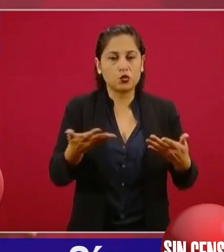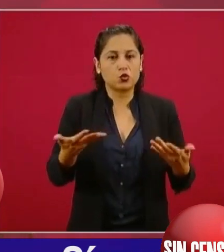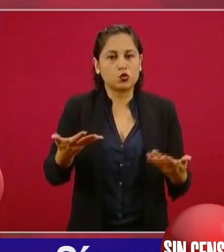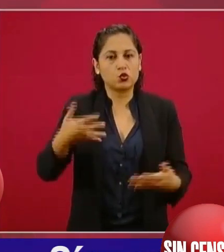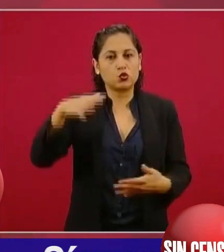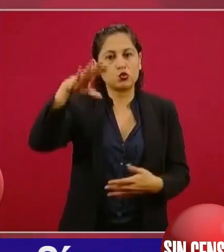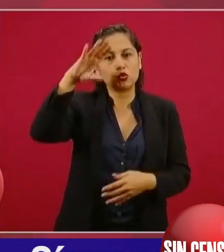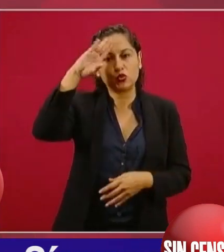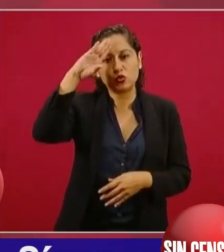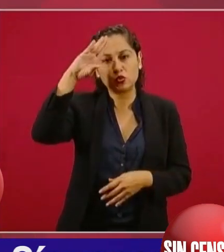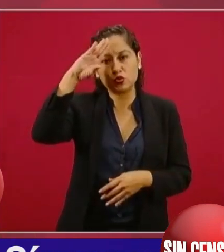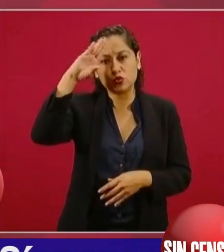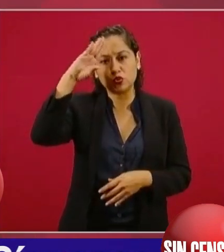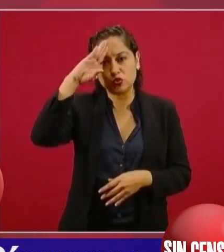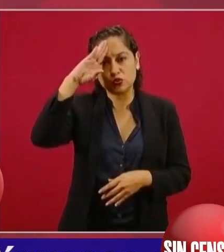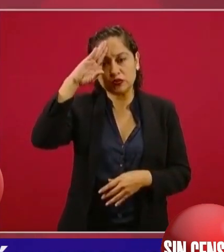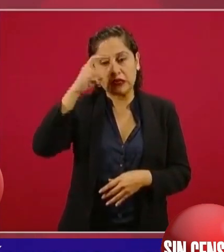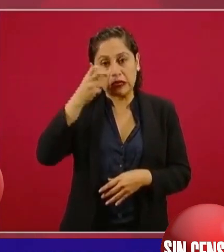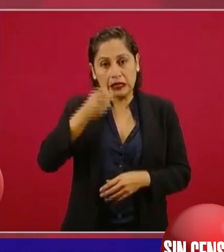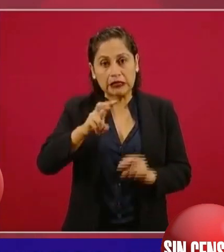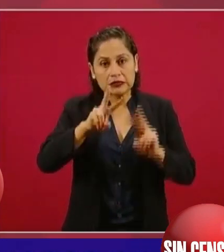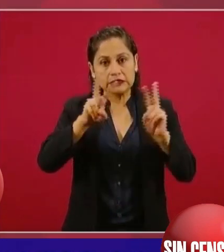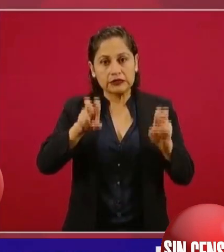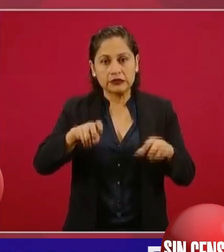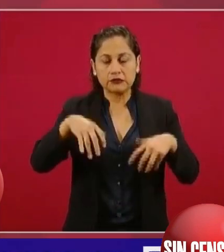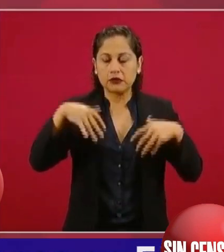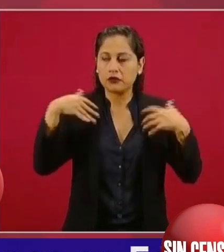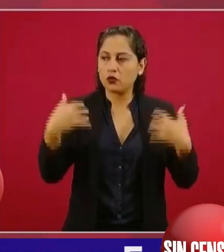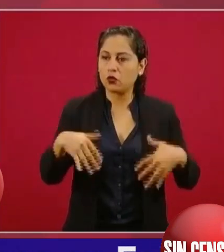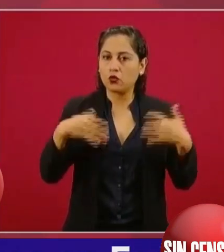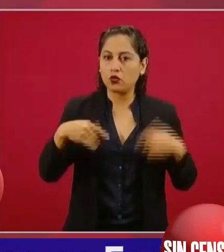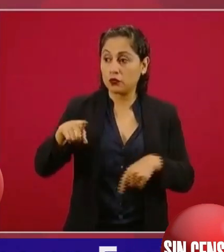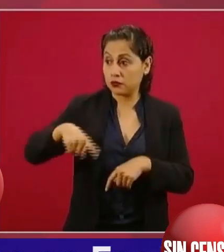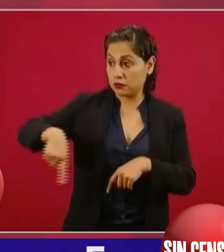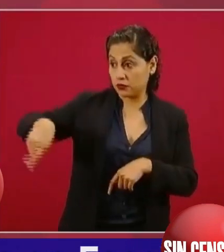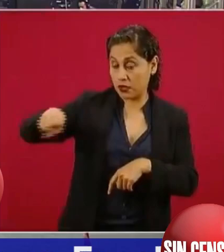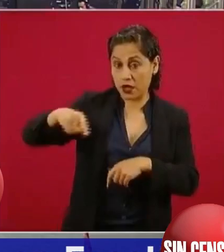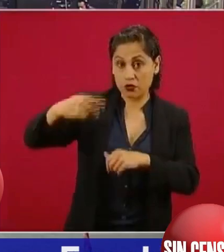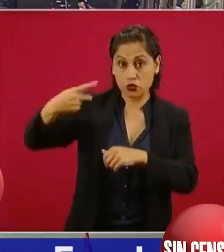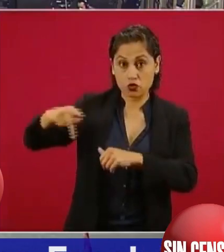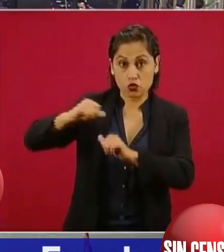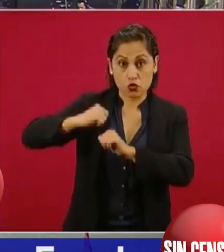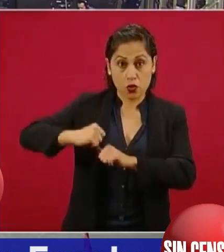Entonces, se está trabajando en eso y van a informarles. Sí, mire, sobre